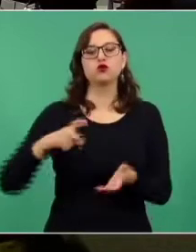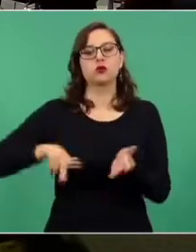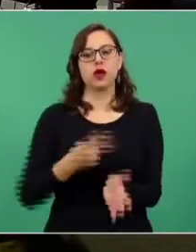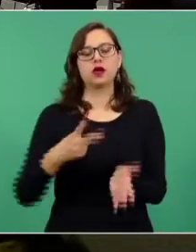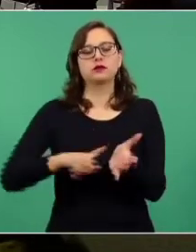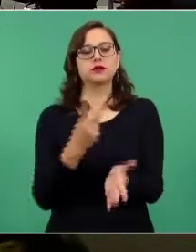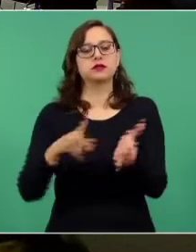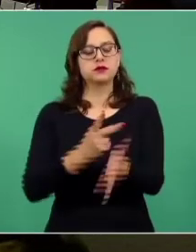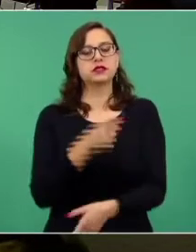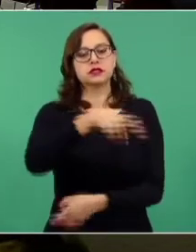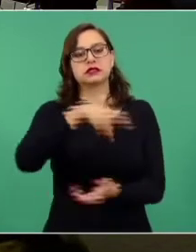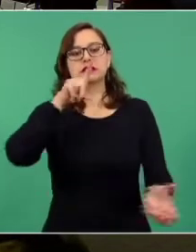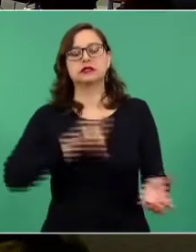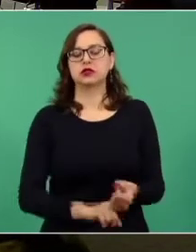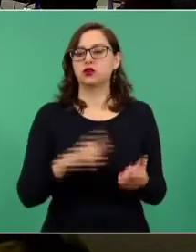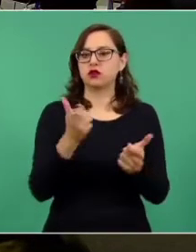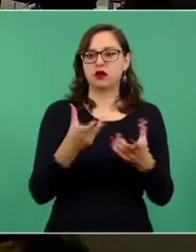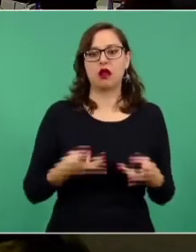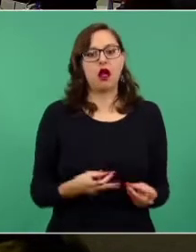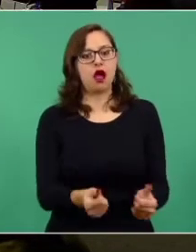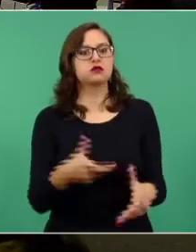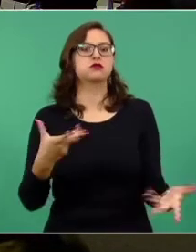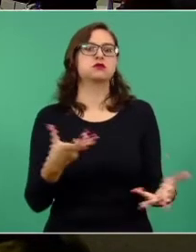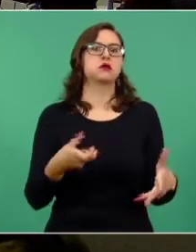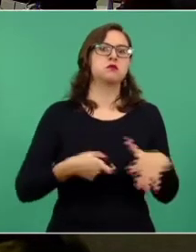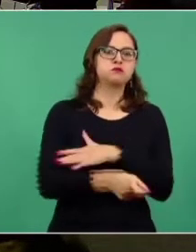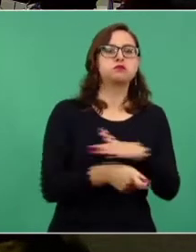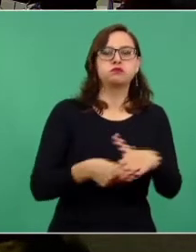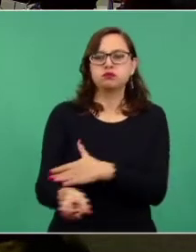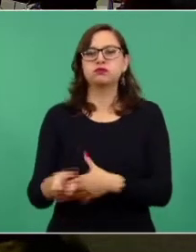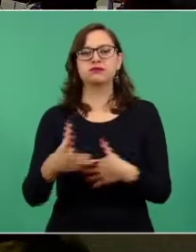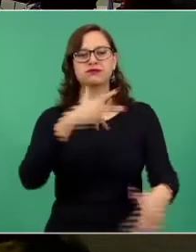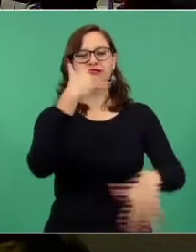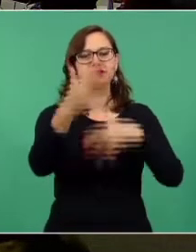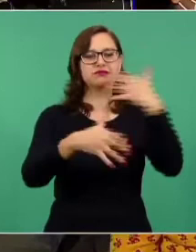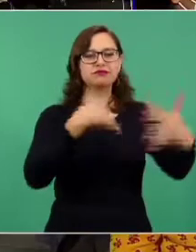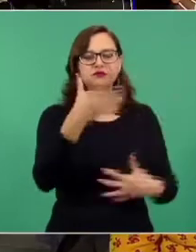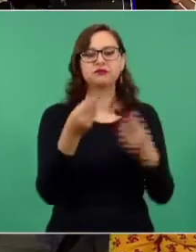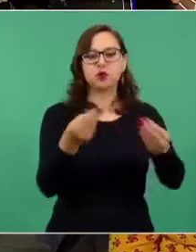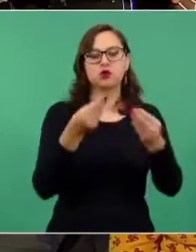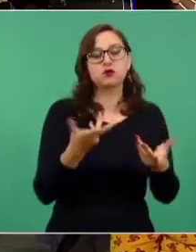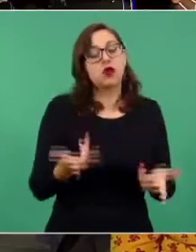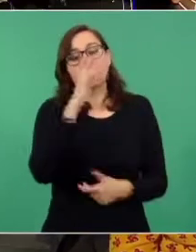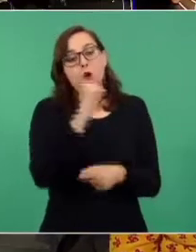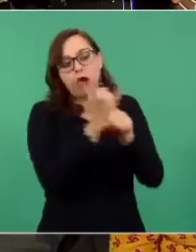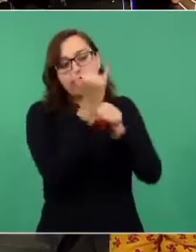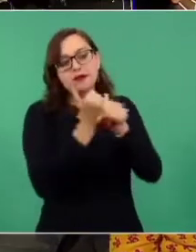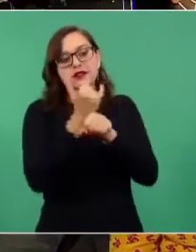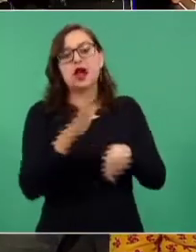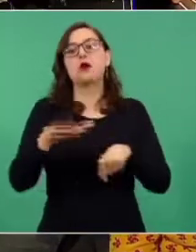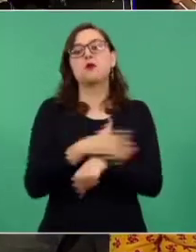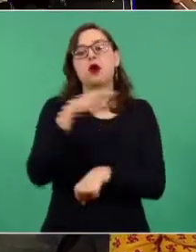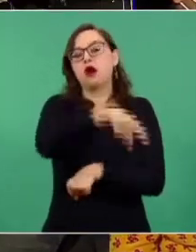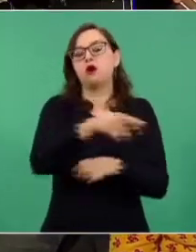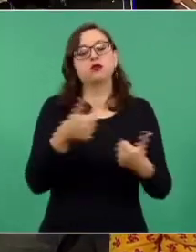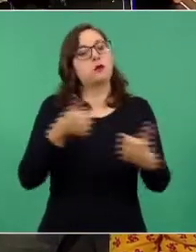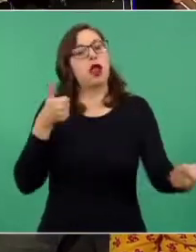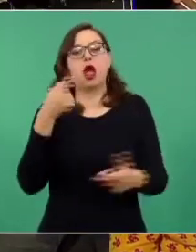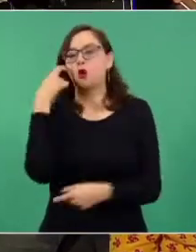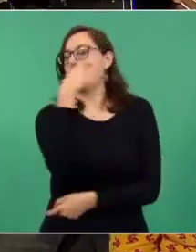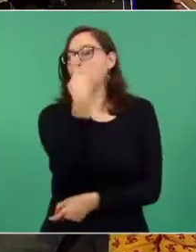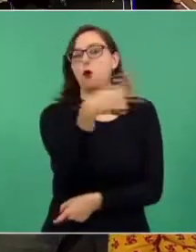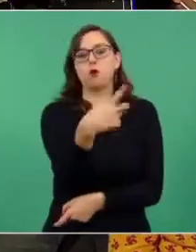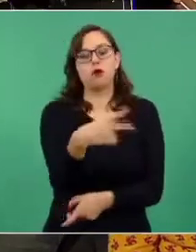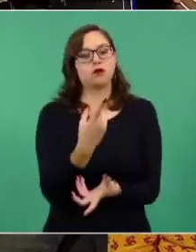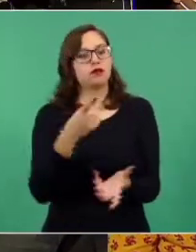de los gobiernos y de ahí han sacado muchos, hay mucha corrupción que no se investiga porque como son autónomas nadie las toca. Desde la SEP, ¿qué se